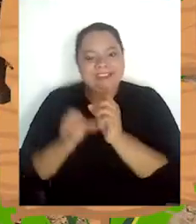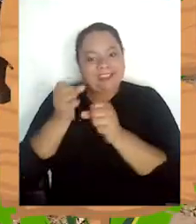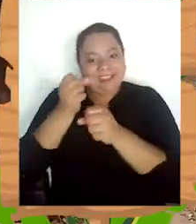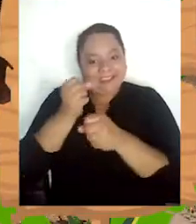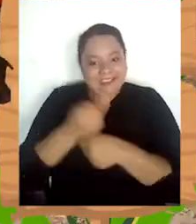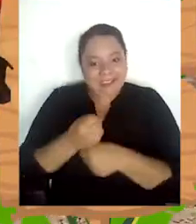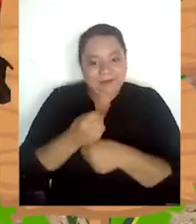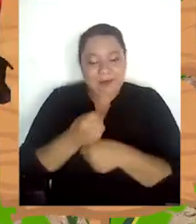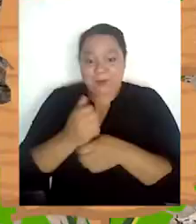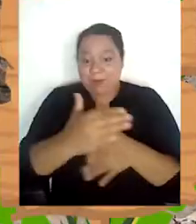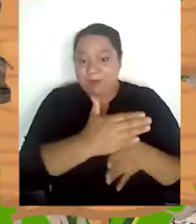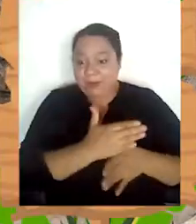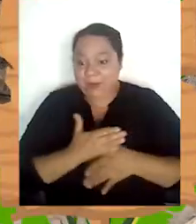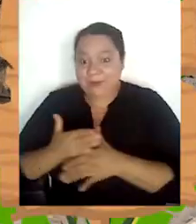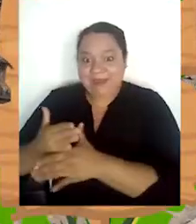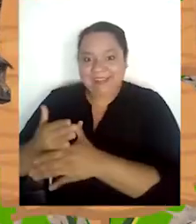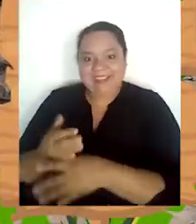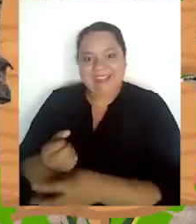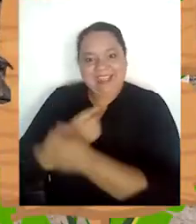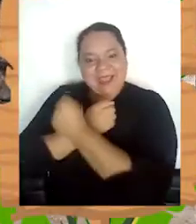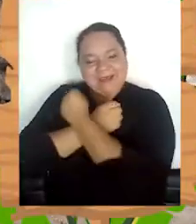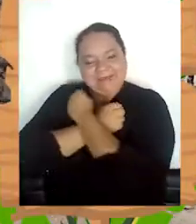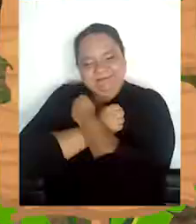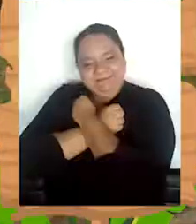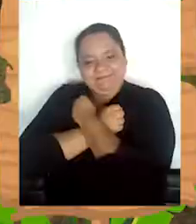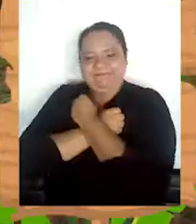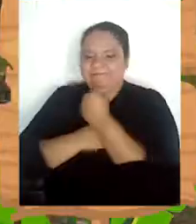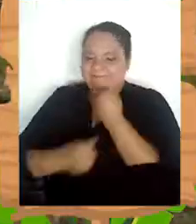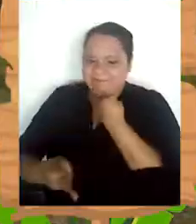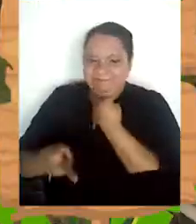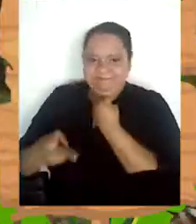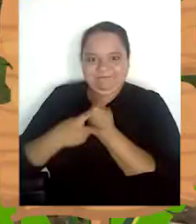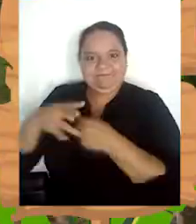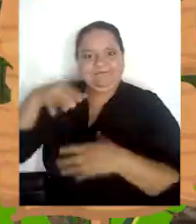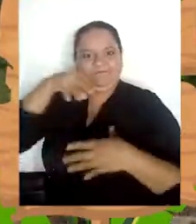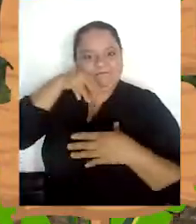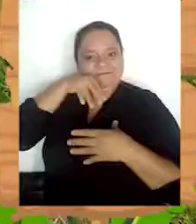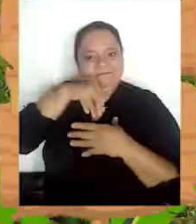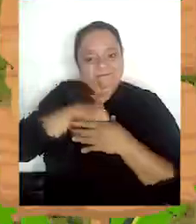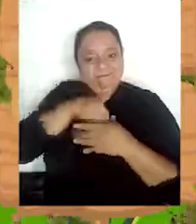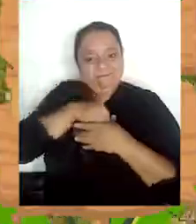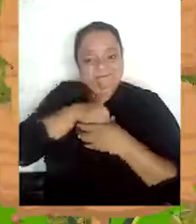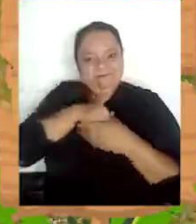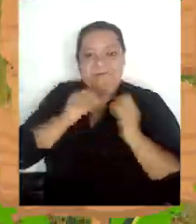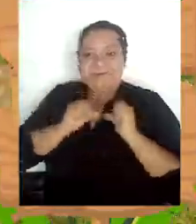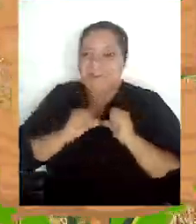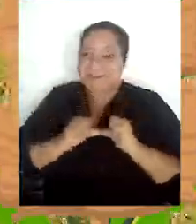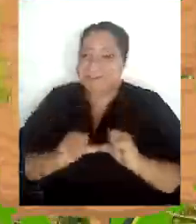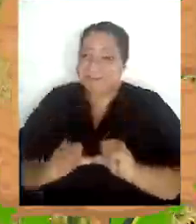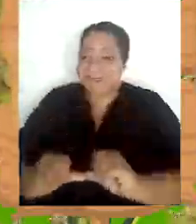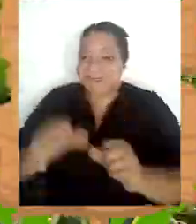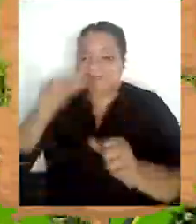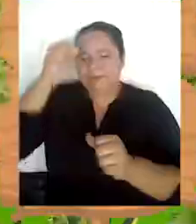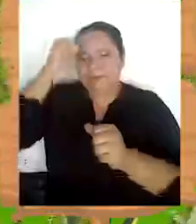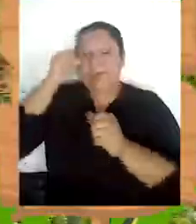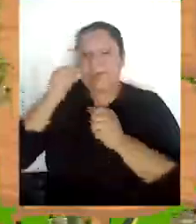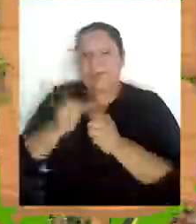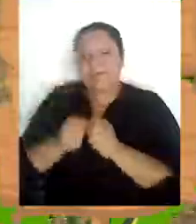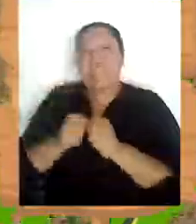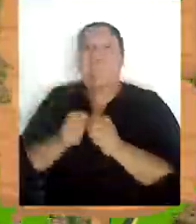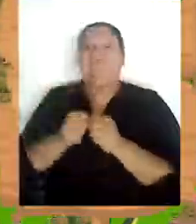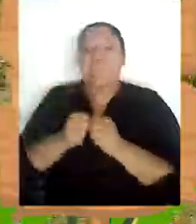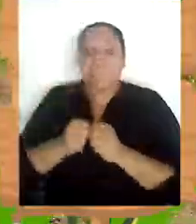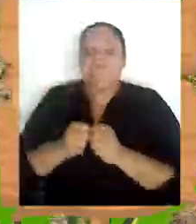hechas y compartidas con amor son las que se quedan con nosotros. Siempre recuerda, el